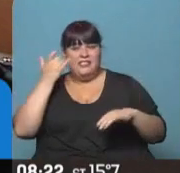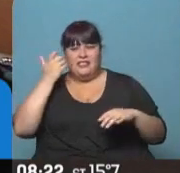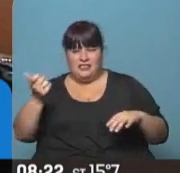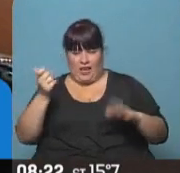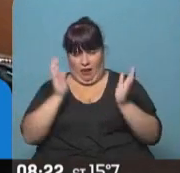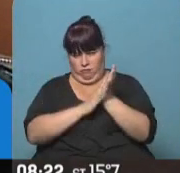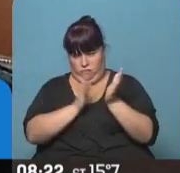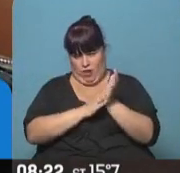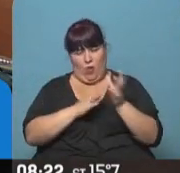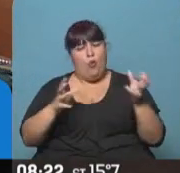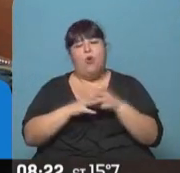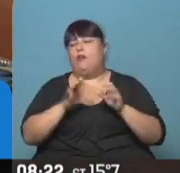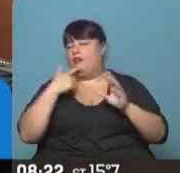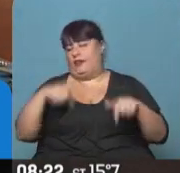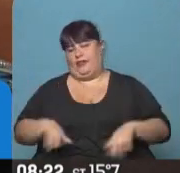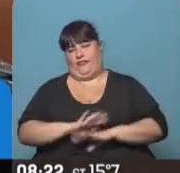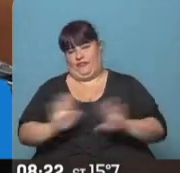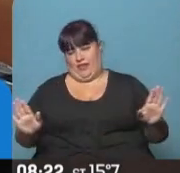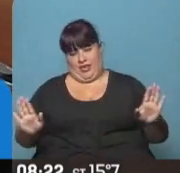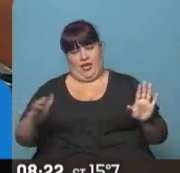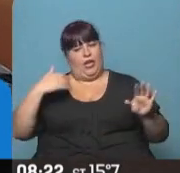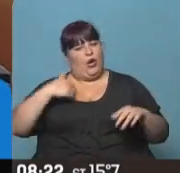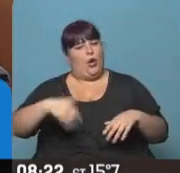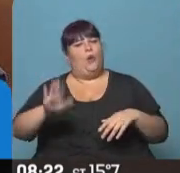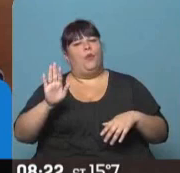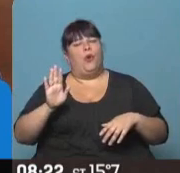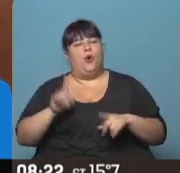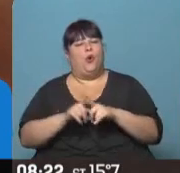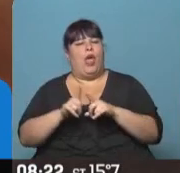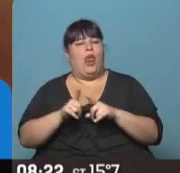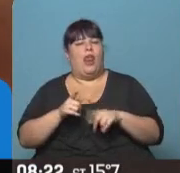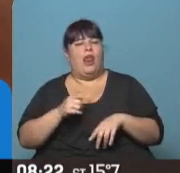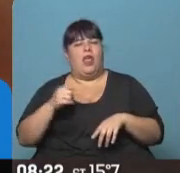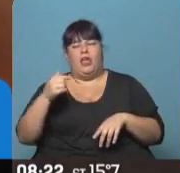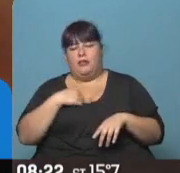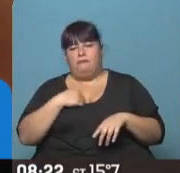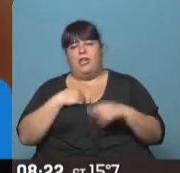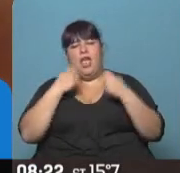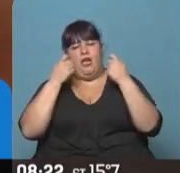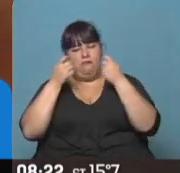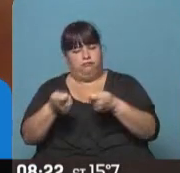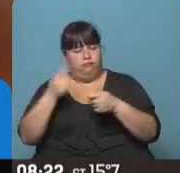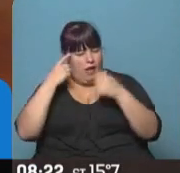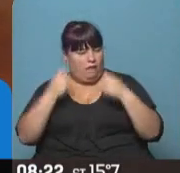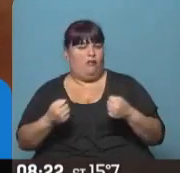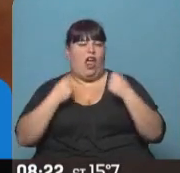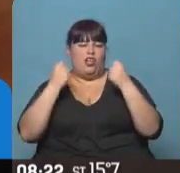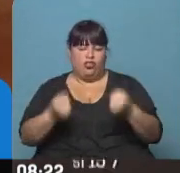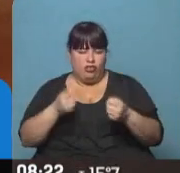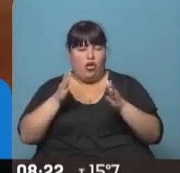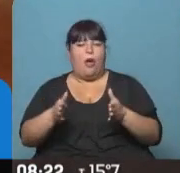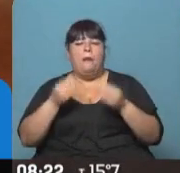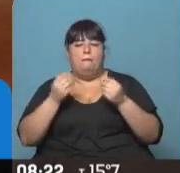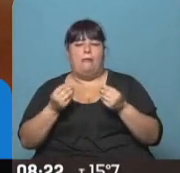su experiencia. Todo un sector dijo, bueno, hasta acá llegué, voy a colocar mi apuesta, mi esfuerzo